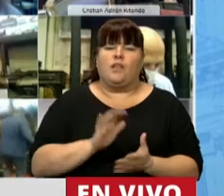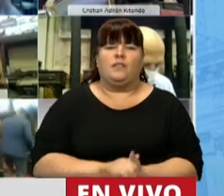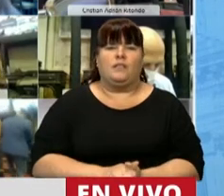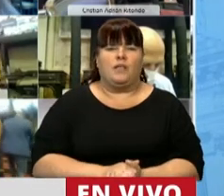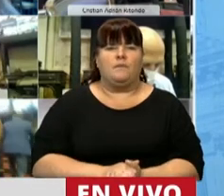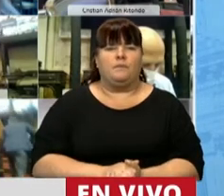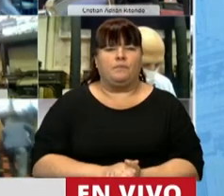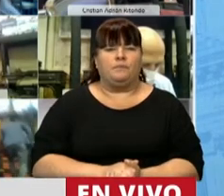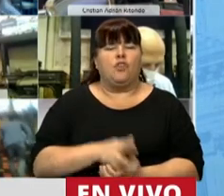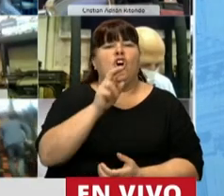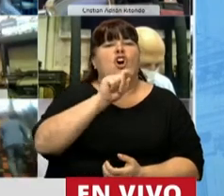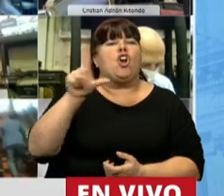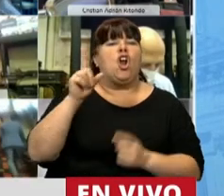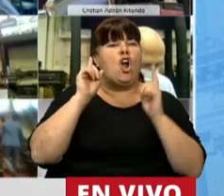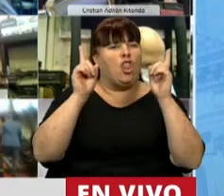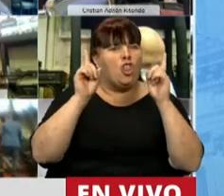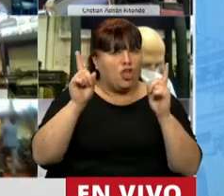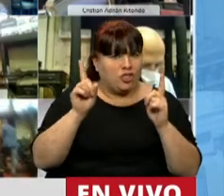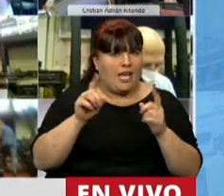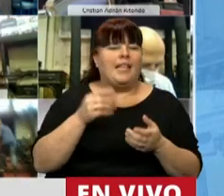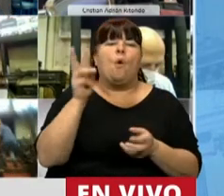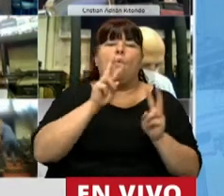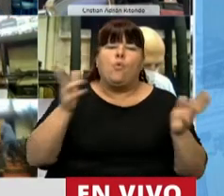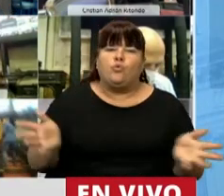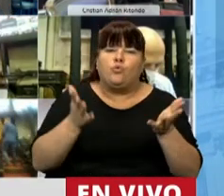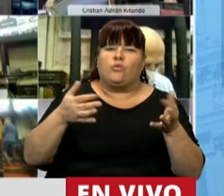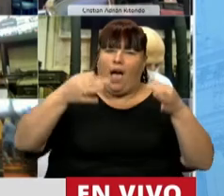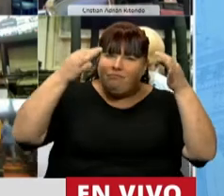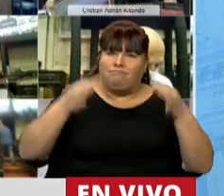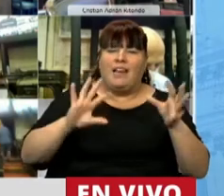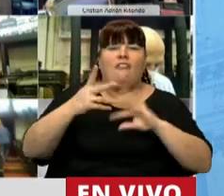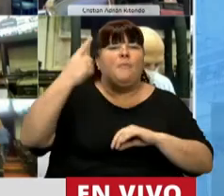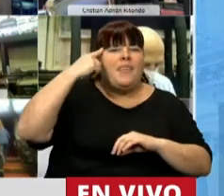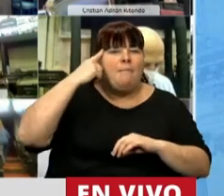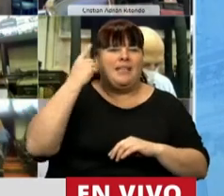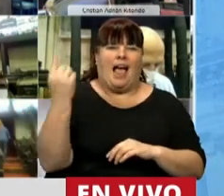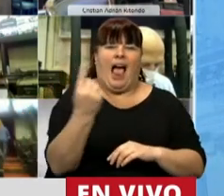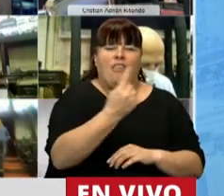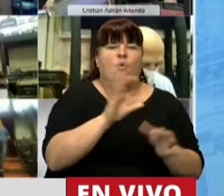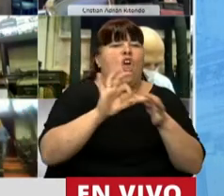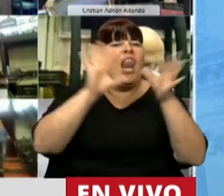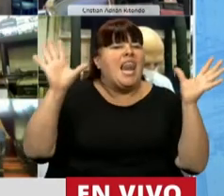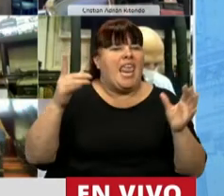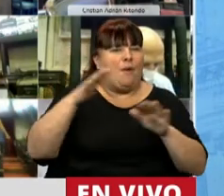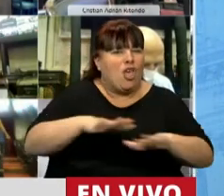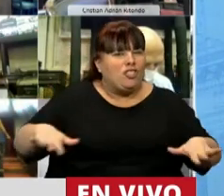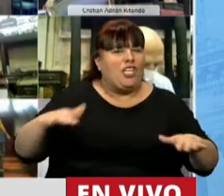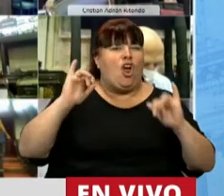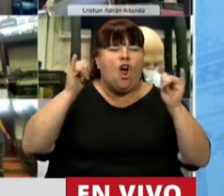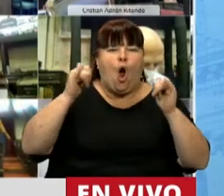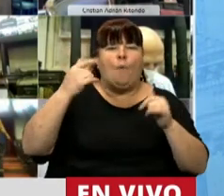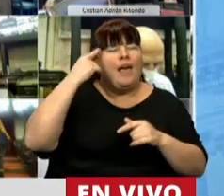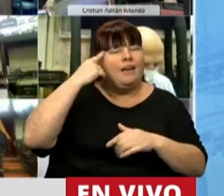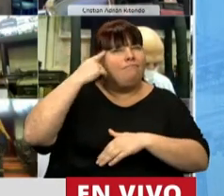presidente, el rol del docente en impulsar el verdadero pensamiento crítico, la libertad de nuestros niños y